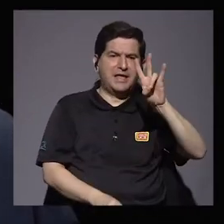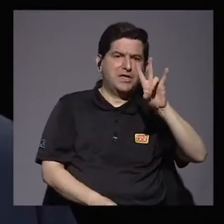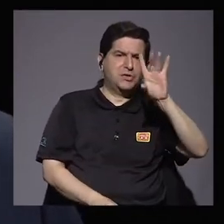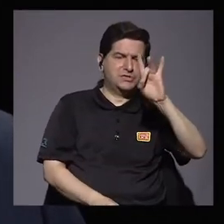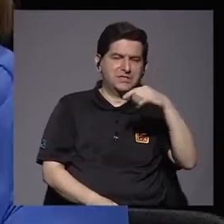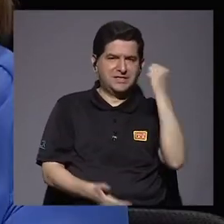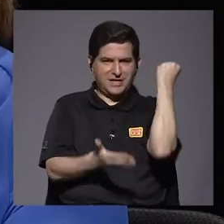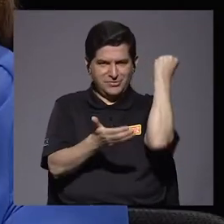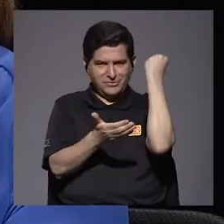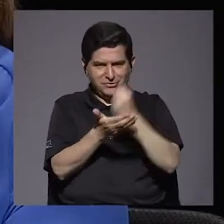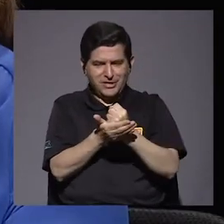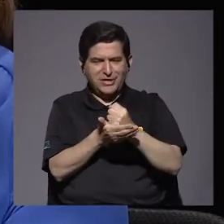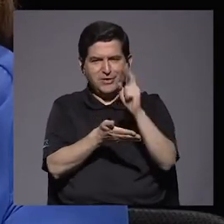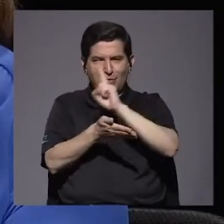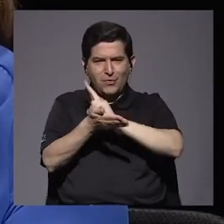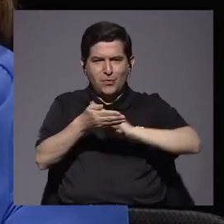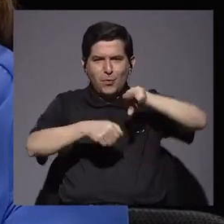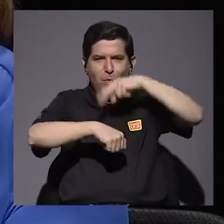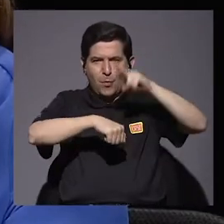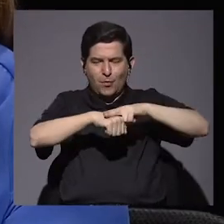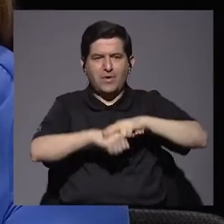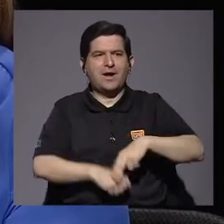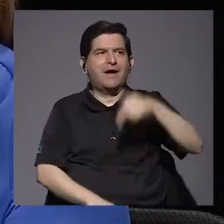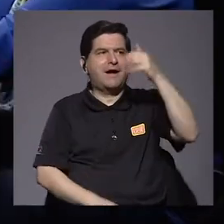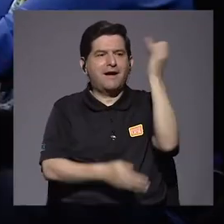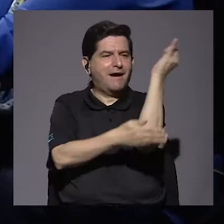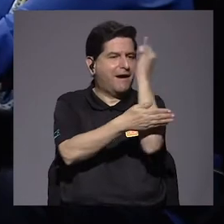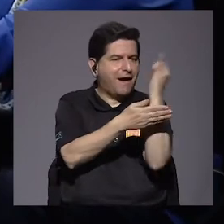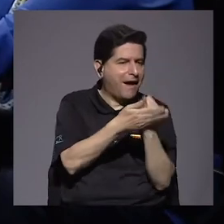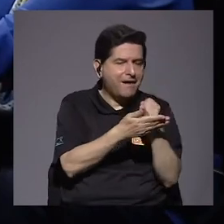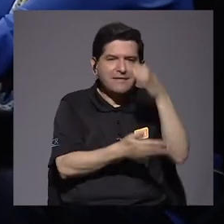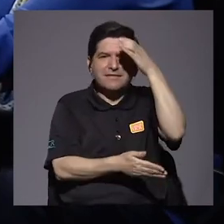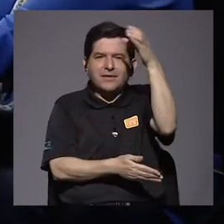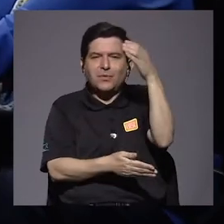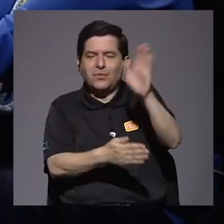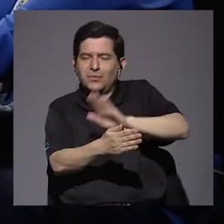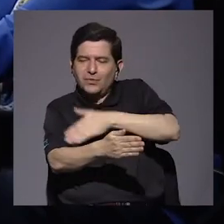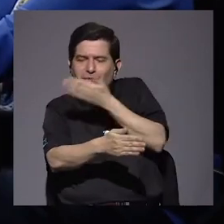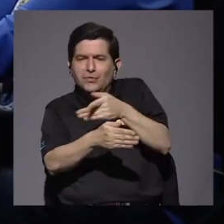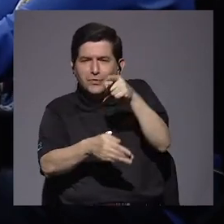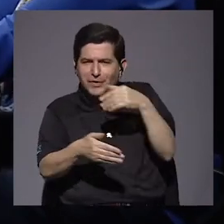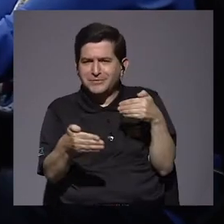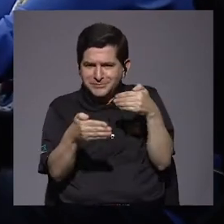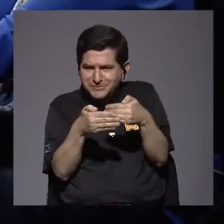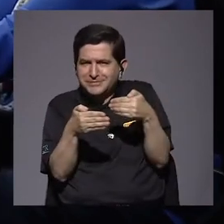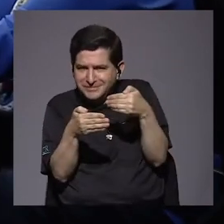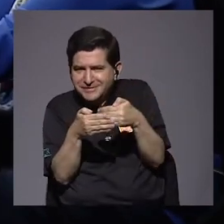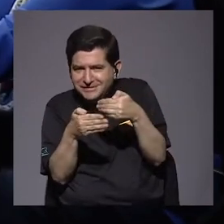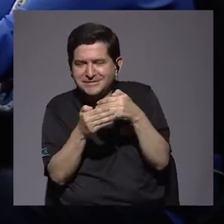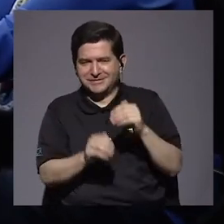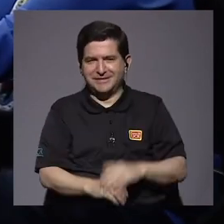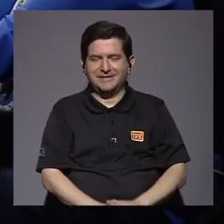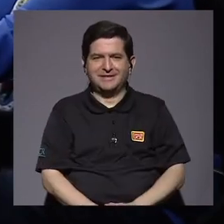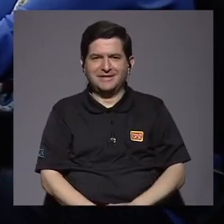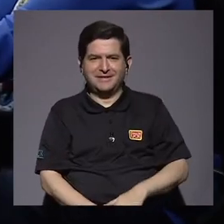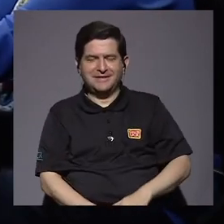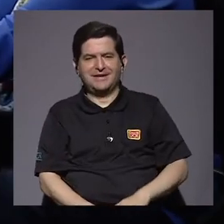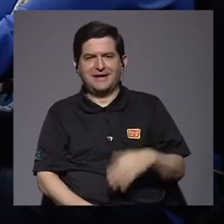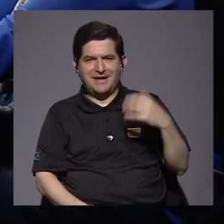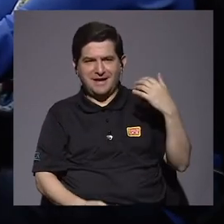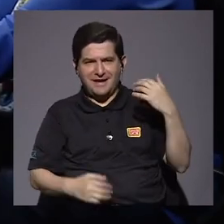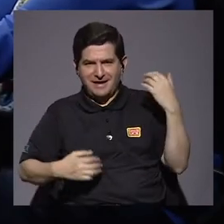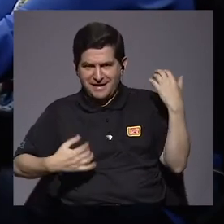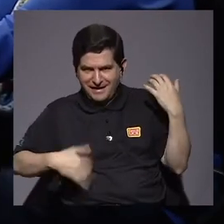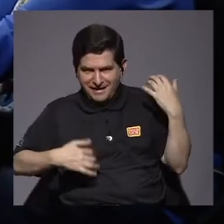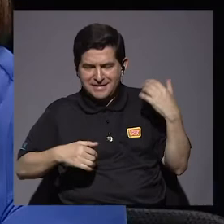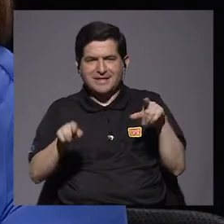UNA. El arte, la cultura, sobre todo la música, le son muy cercanas. La guitarra y el piano son una de sus